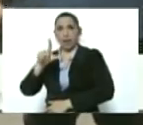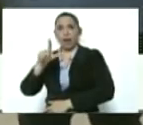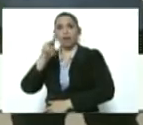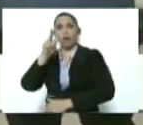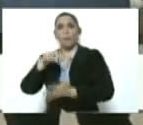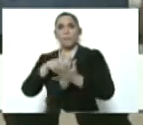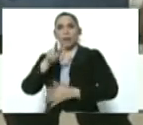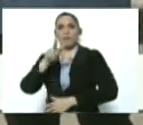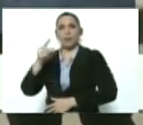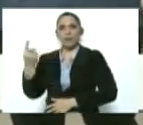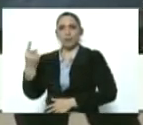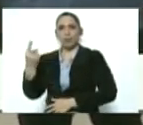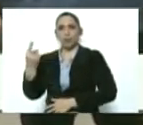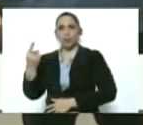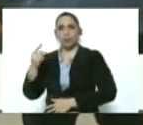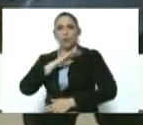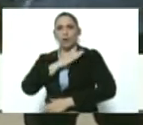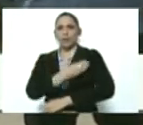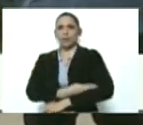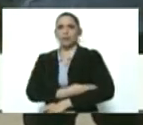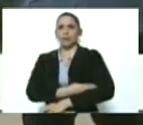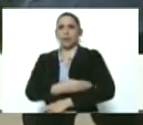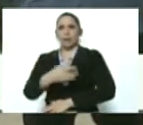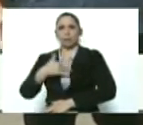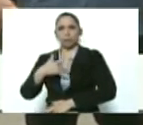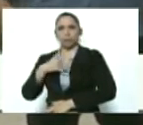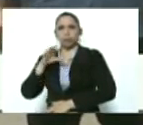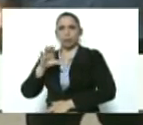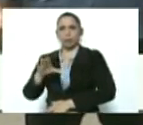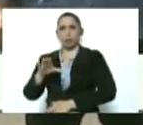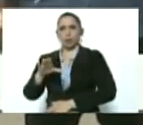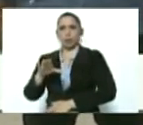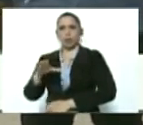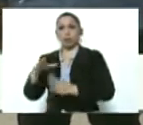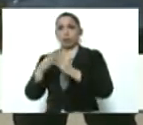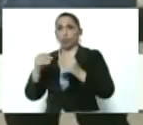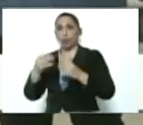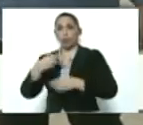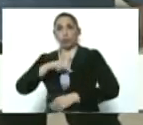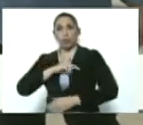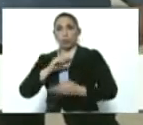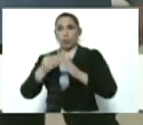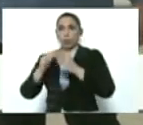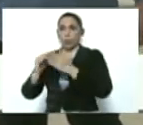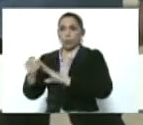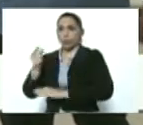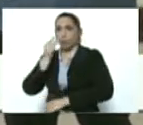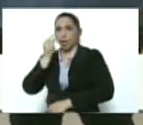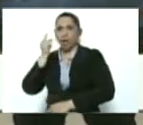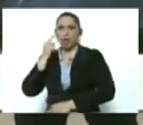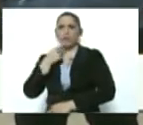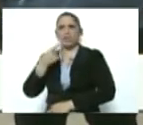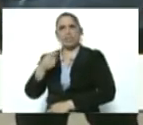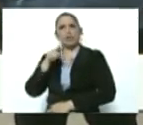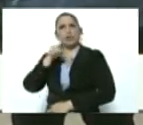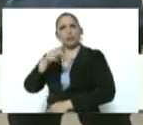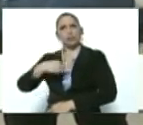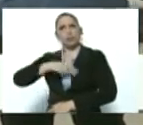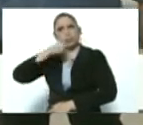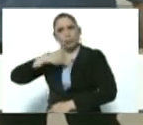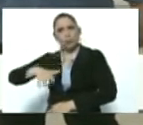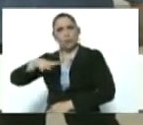patriótica alexis vive los panelistas por la patria y bueno todos nuestros comuneros y comuneras diciéndole a usted ya nuestro pueblo